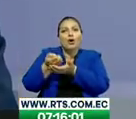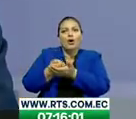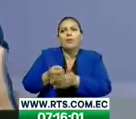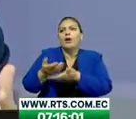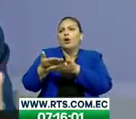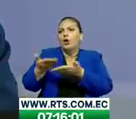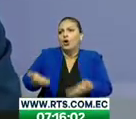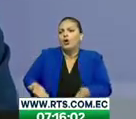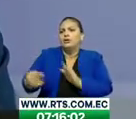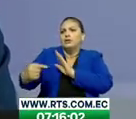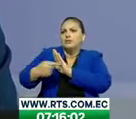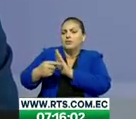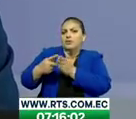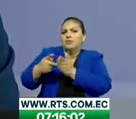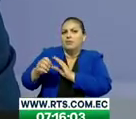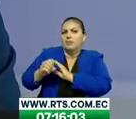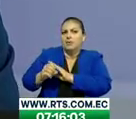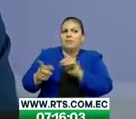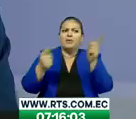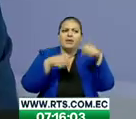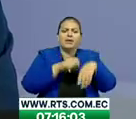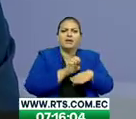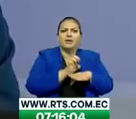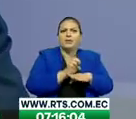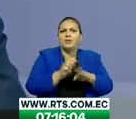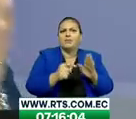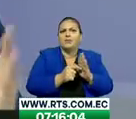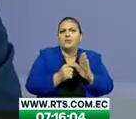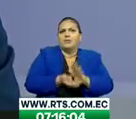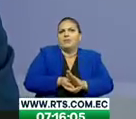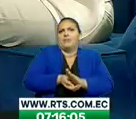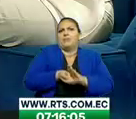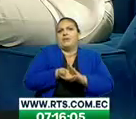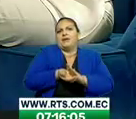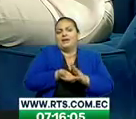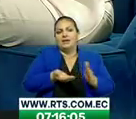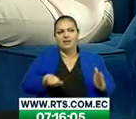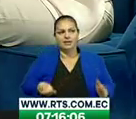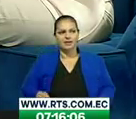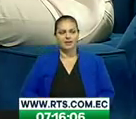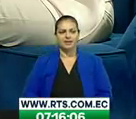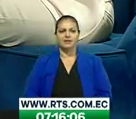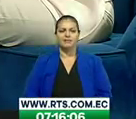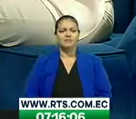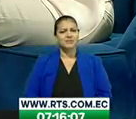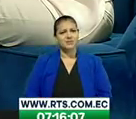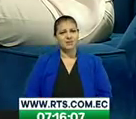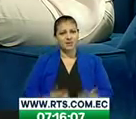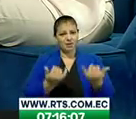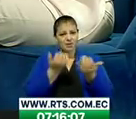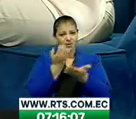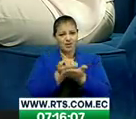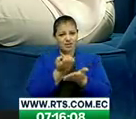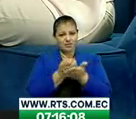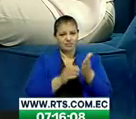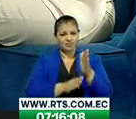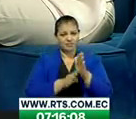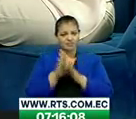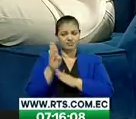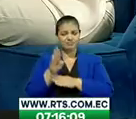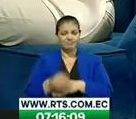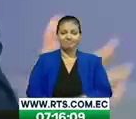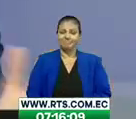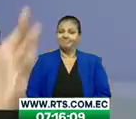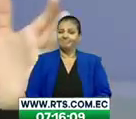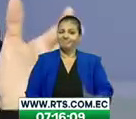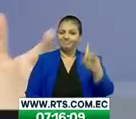impuesto escondido. Entonces, en el fondo, lejos de lograr el crecimiento económico, ¿usted cree que va a tener un efecto contrario? Sí,